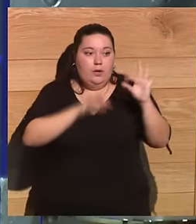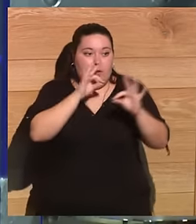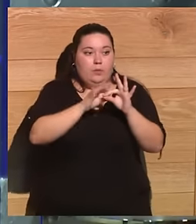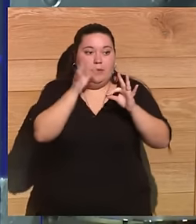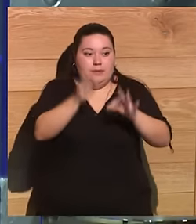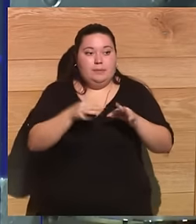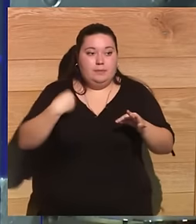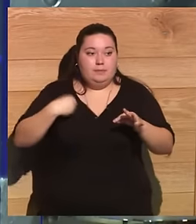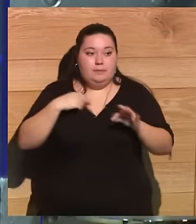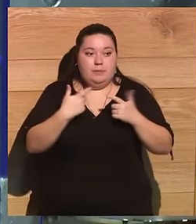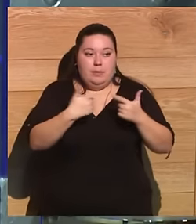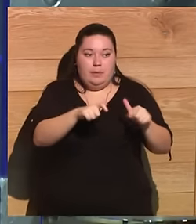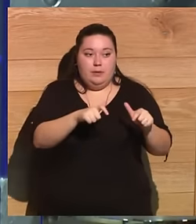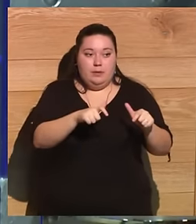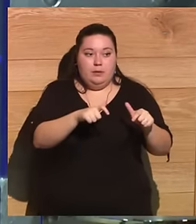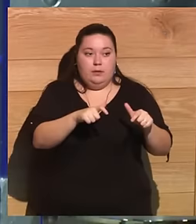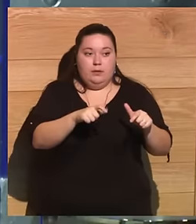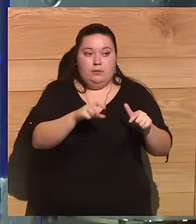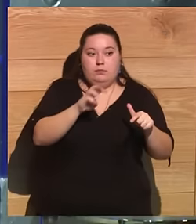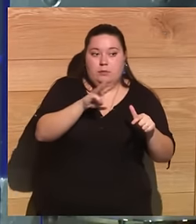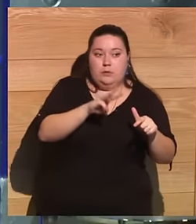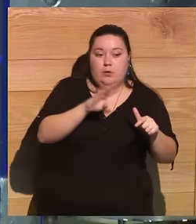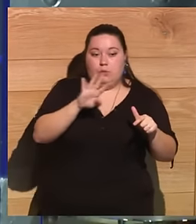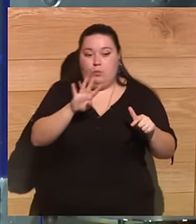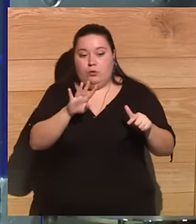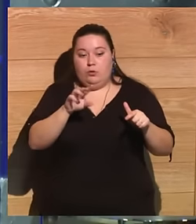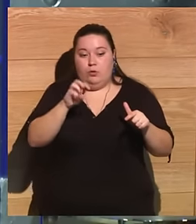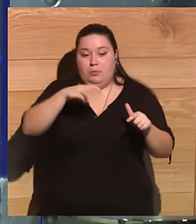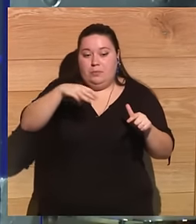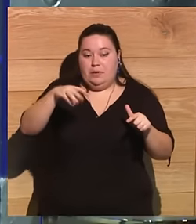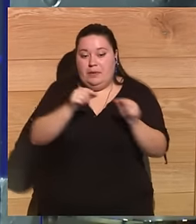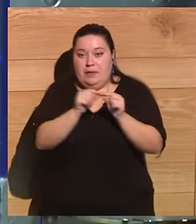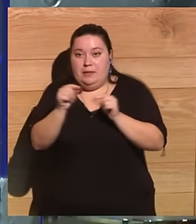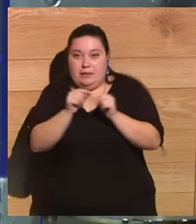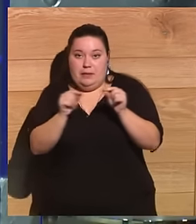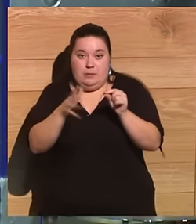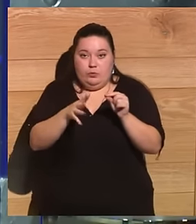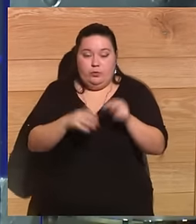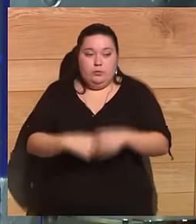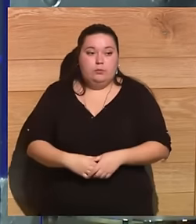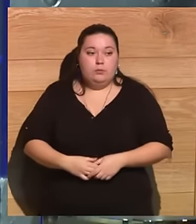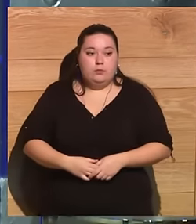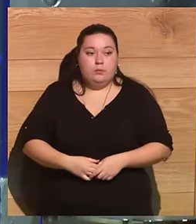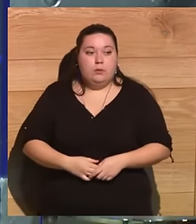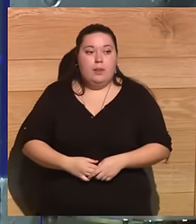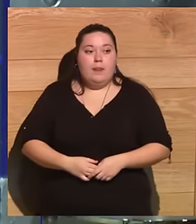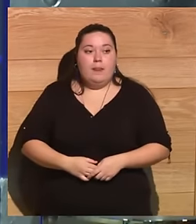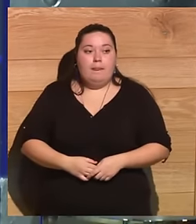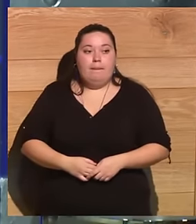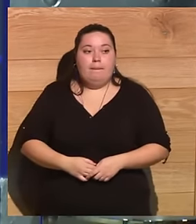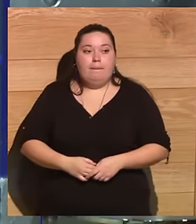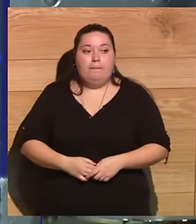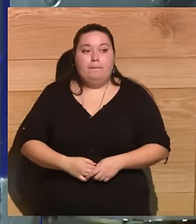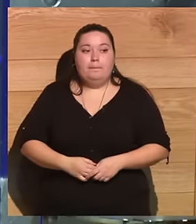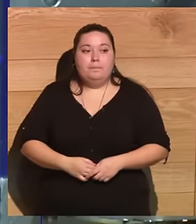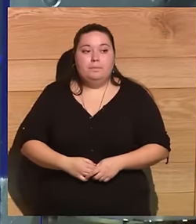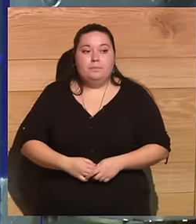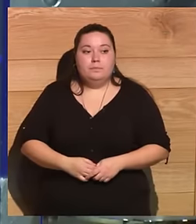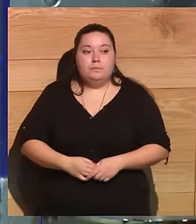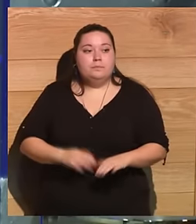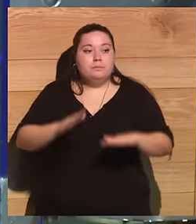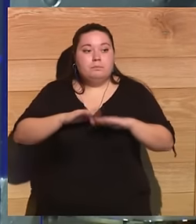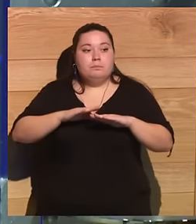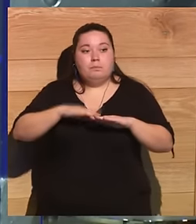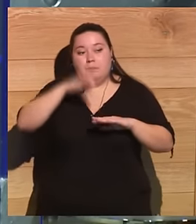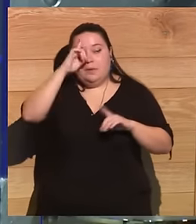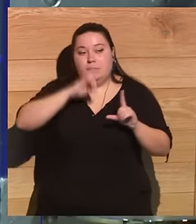misma parte, más 3 o 4 milímetros de distancia. Y bueno, para las